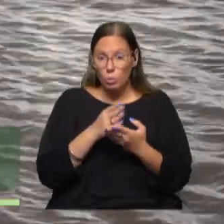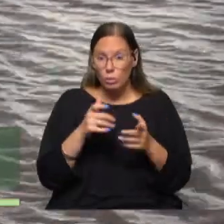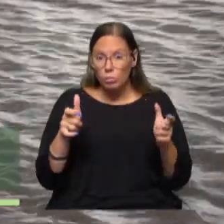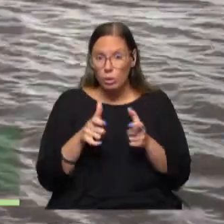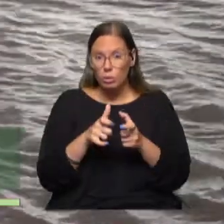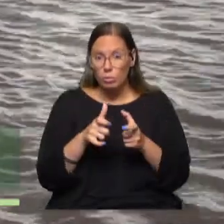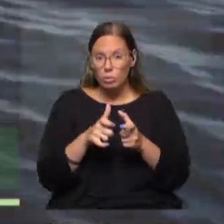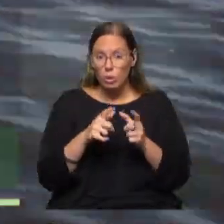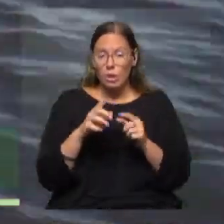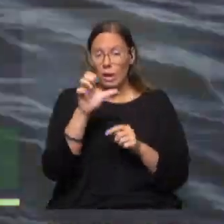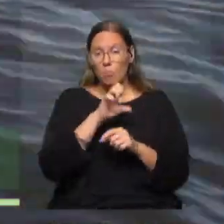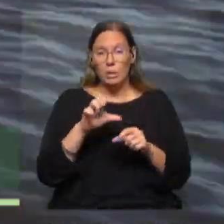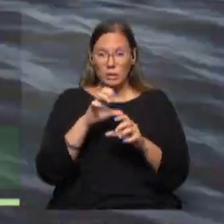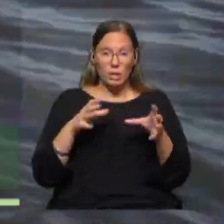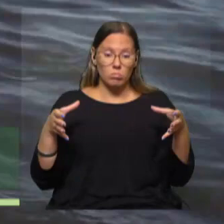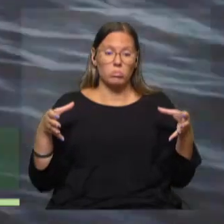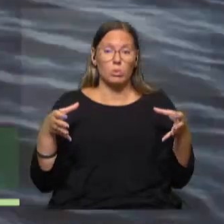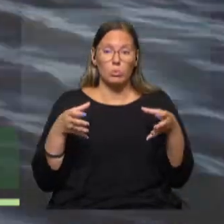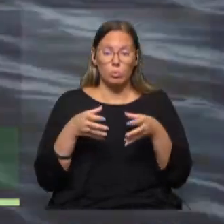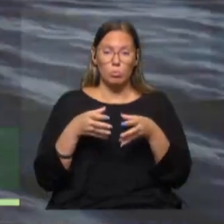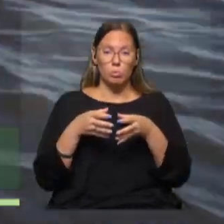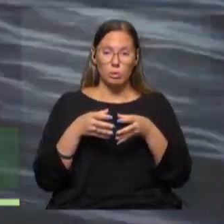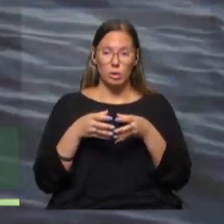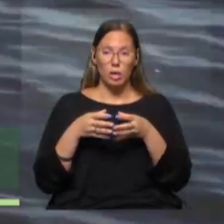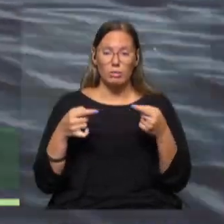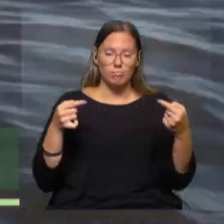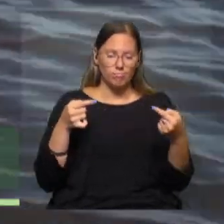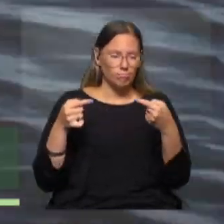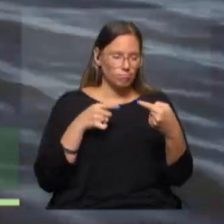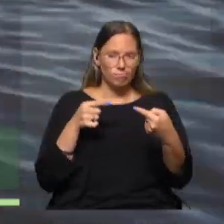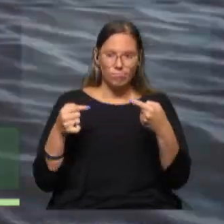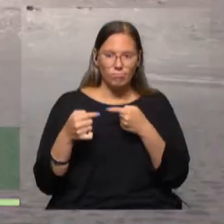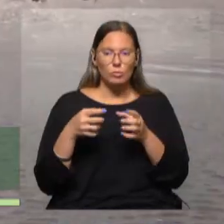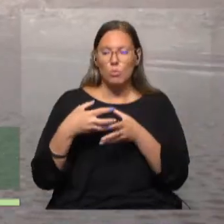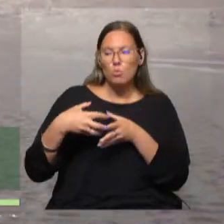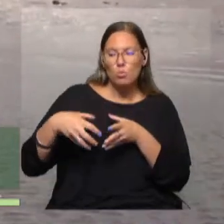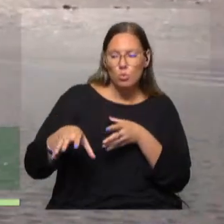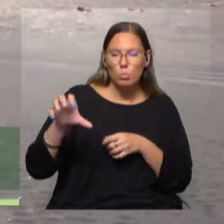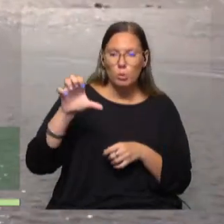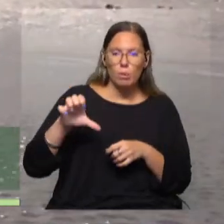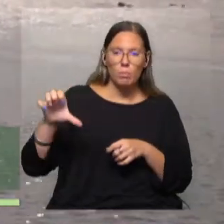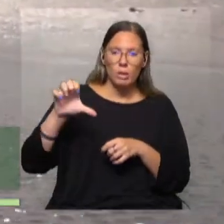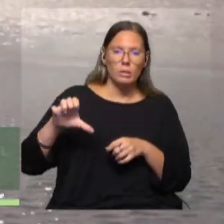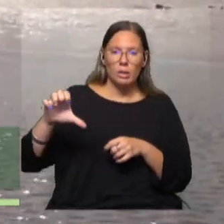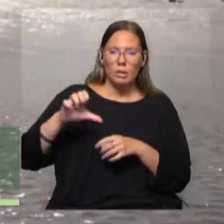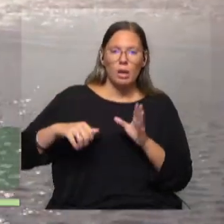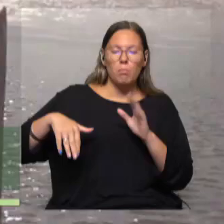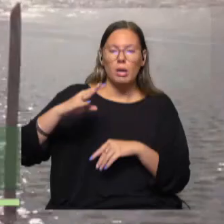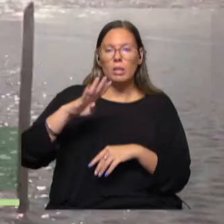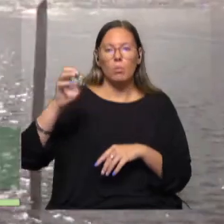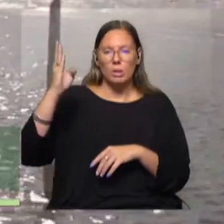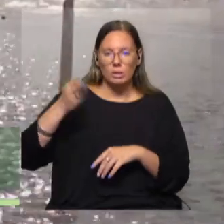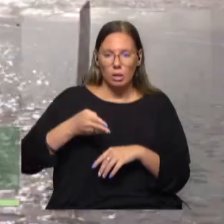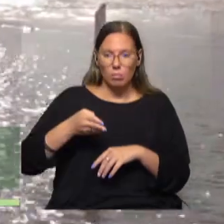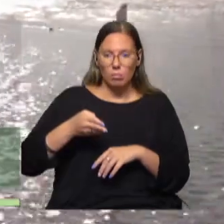cámaras empresariales, donde hay una discordia ahí, porque hay un sector empresarial que supera el 40%